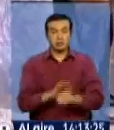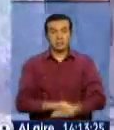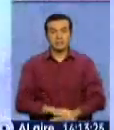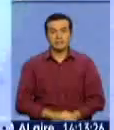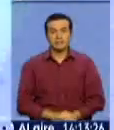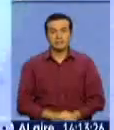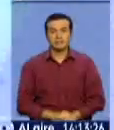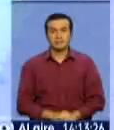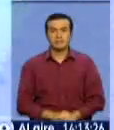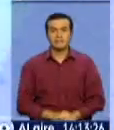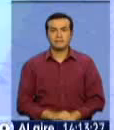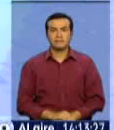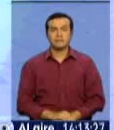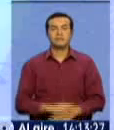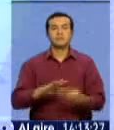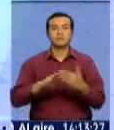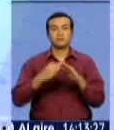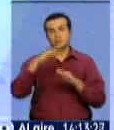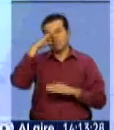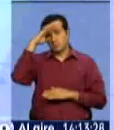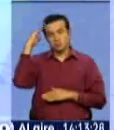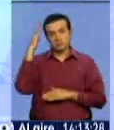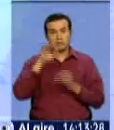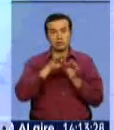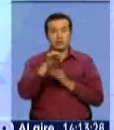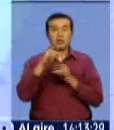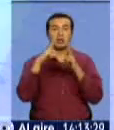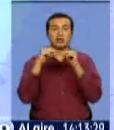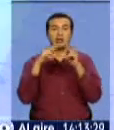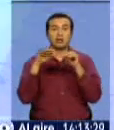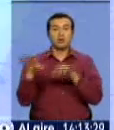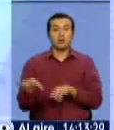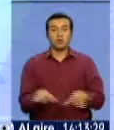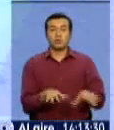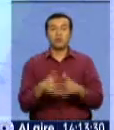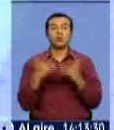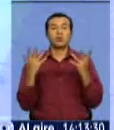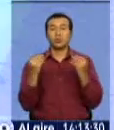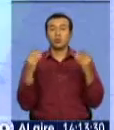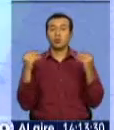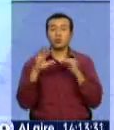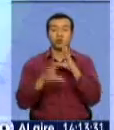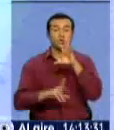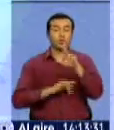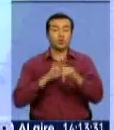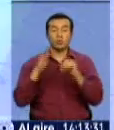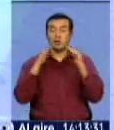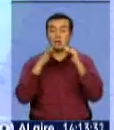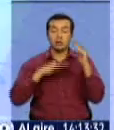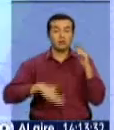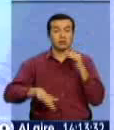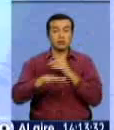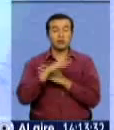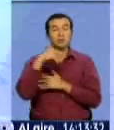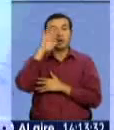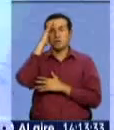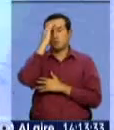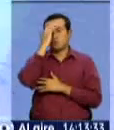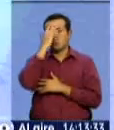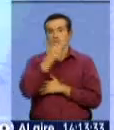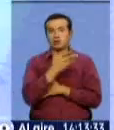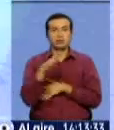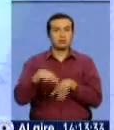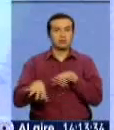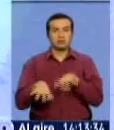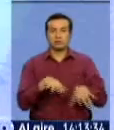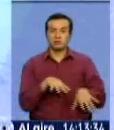TV. Comunidad y policía en el Cantón Tena coordinan acciones para enfrentar una ola de robos en domicilios. Les preocupa que estas acciones